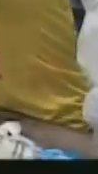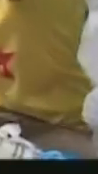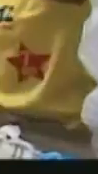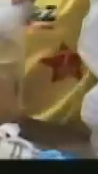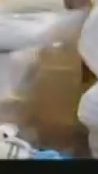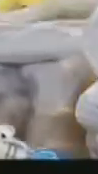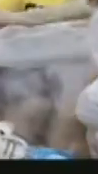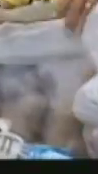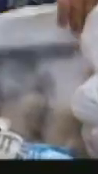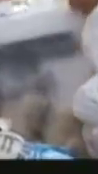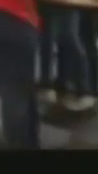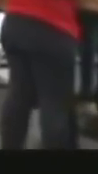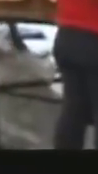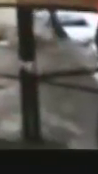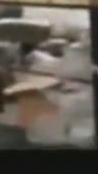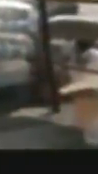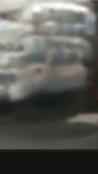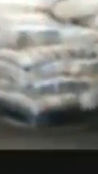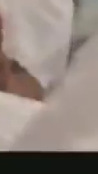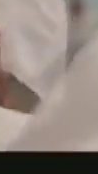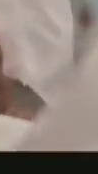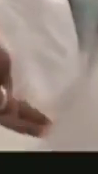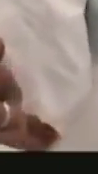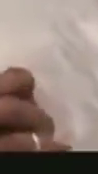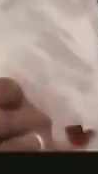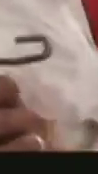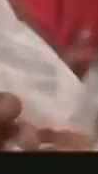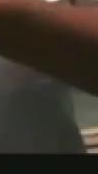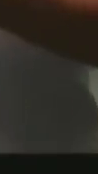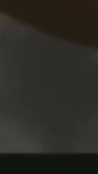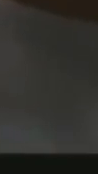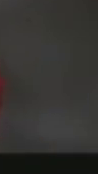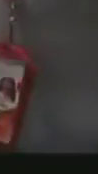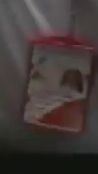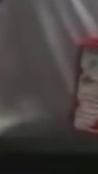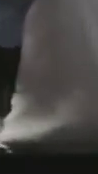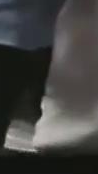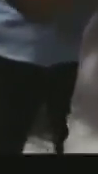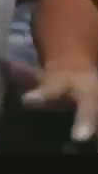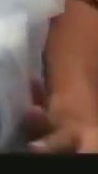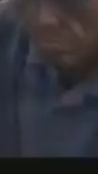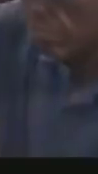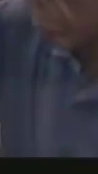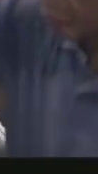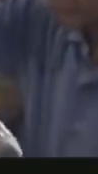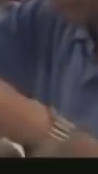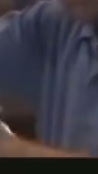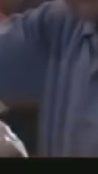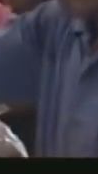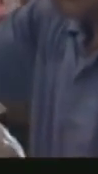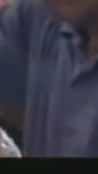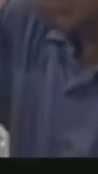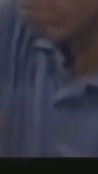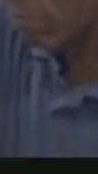el año 2016 en el estado Yaracuy con el propósito de contrarrestar la guerra económica.